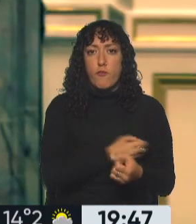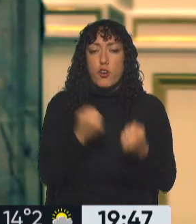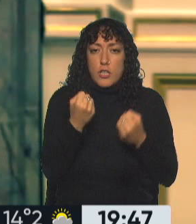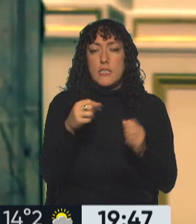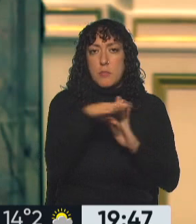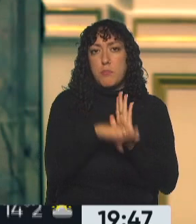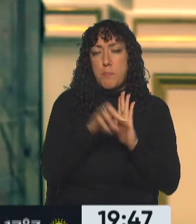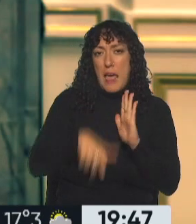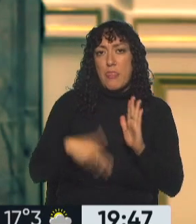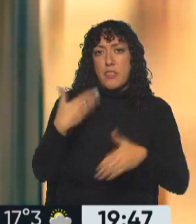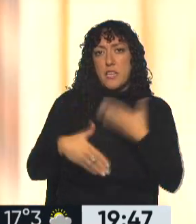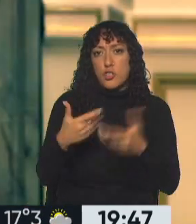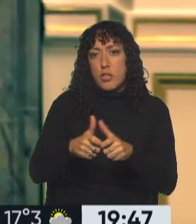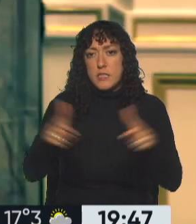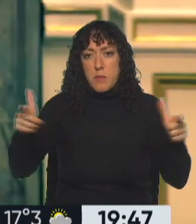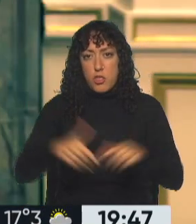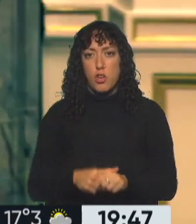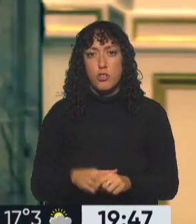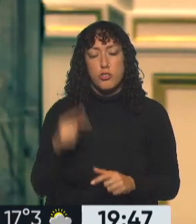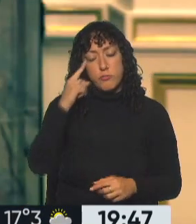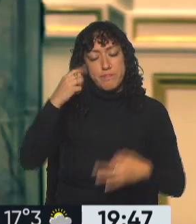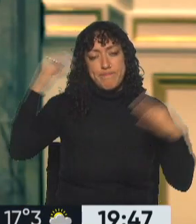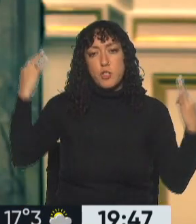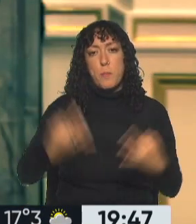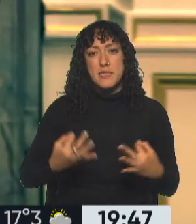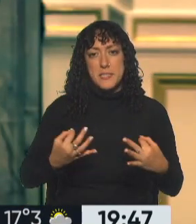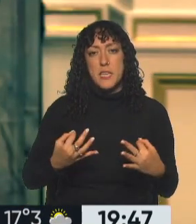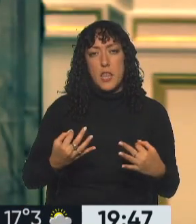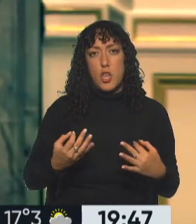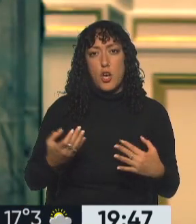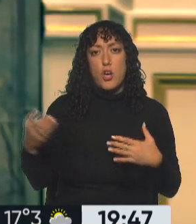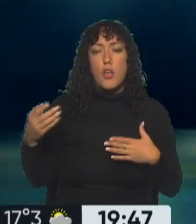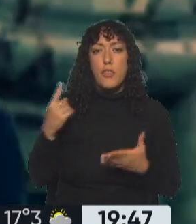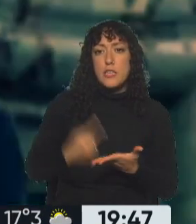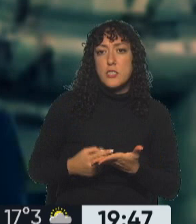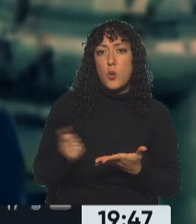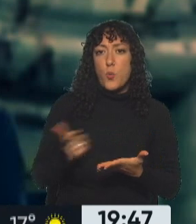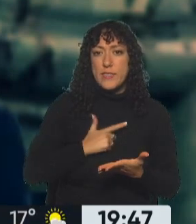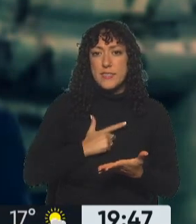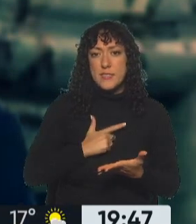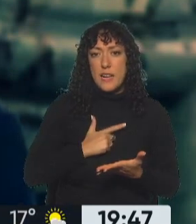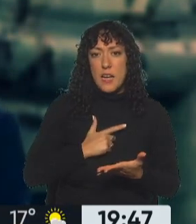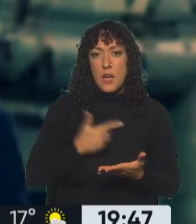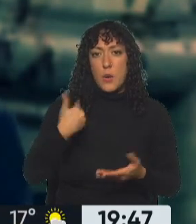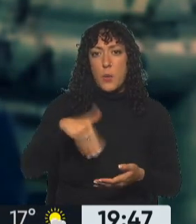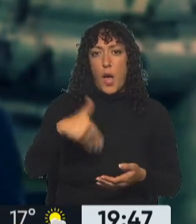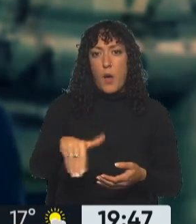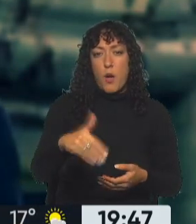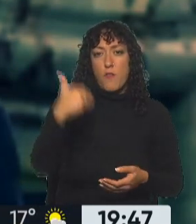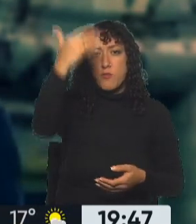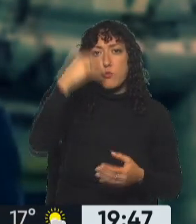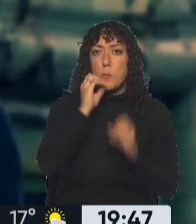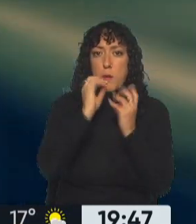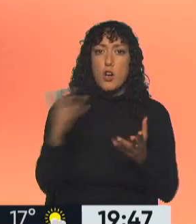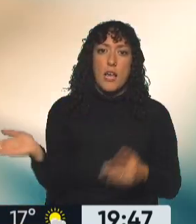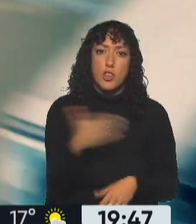de crecimiento y desarrollo. Estoy convencido de que el camino que tomamos va a lograr un mejor futuro